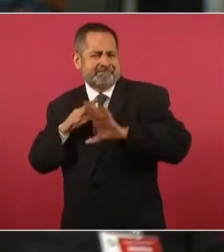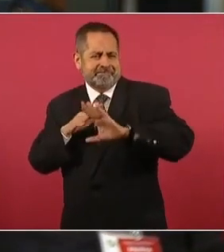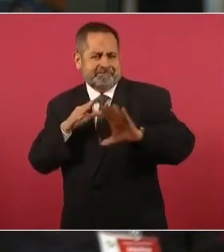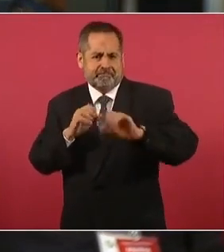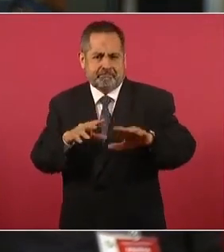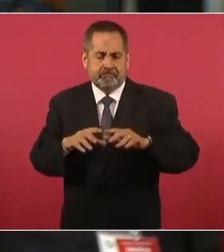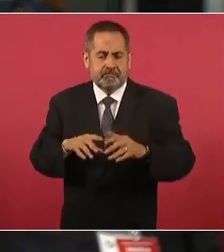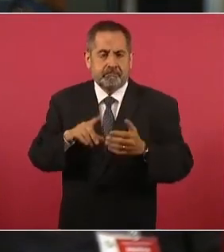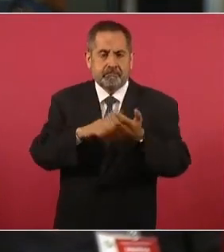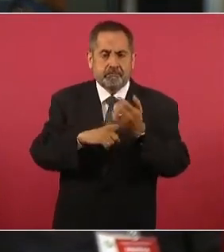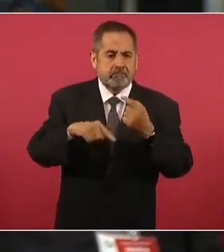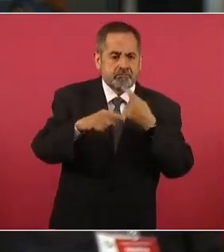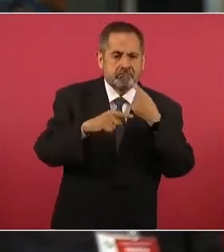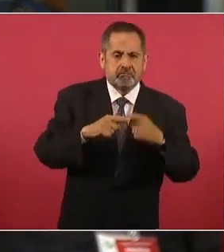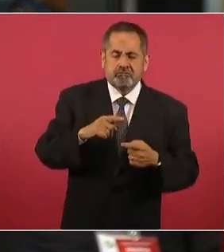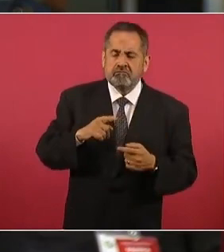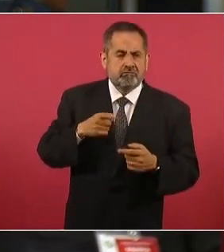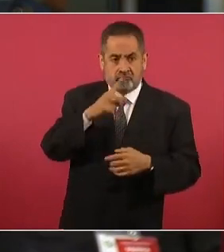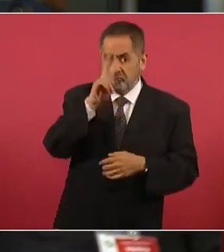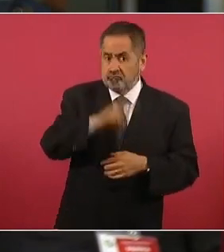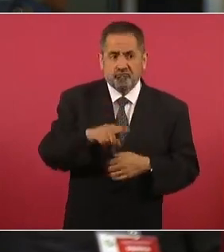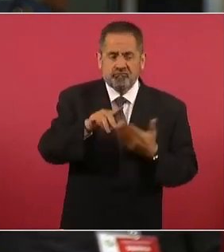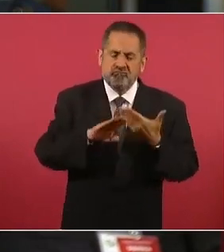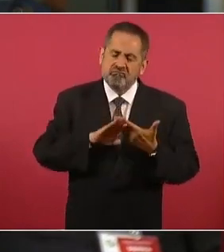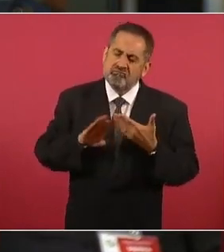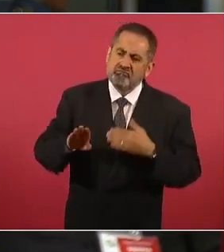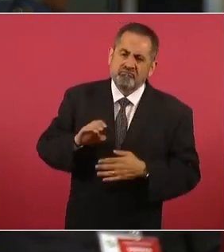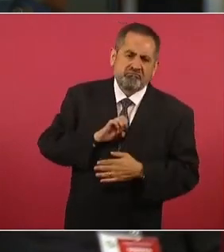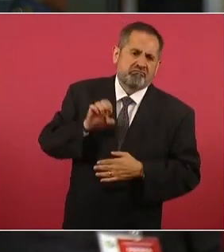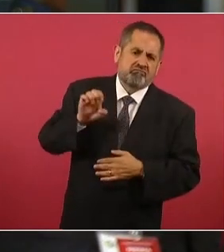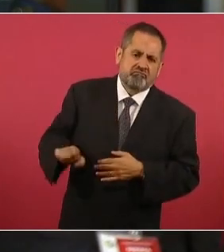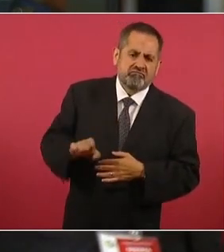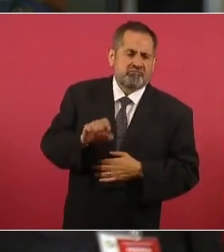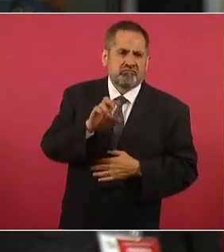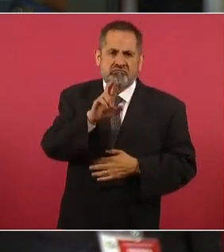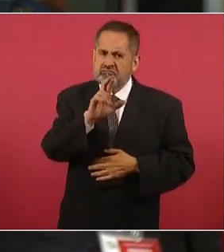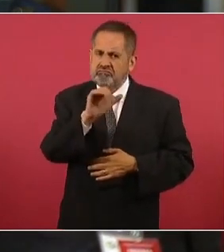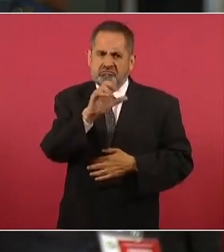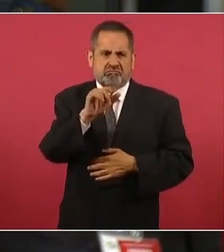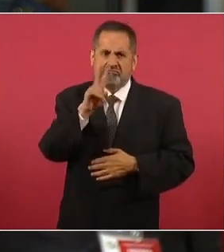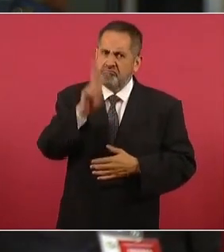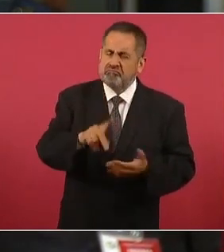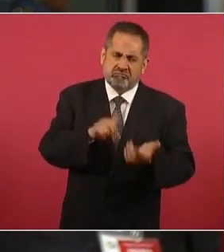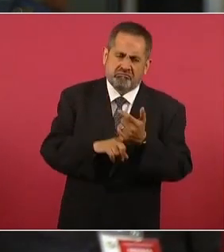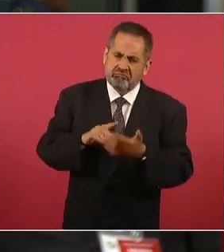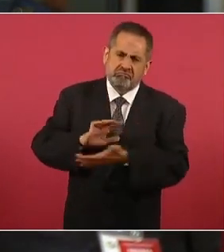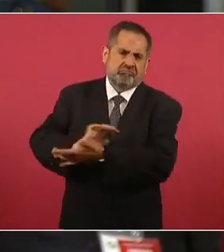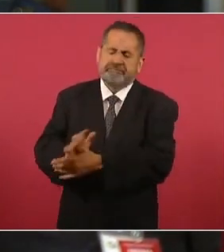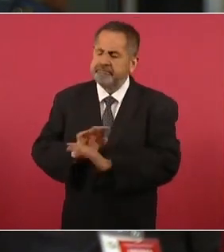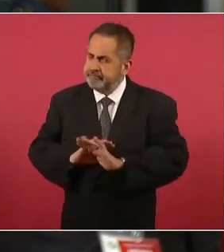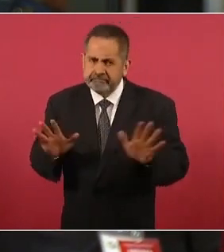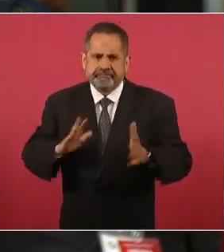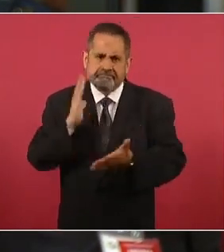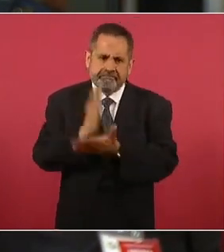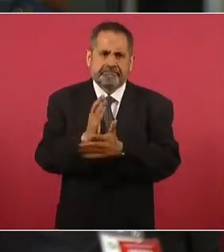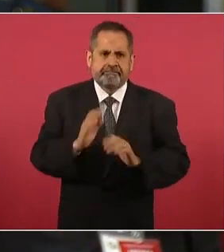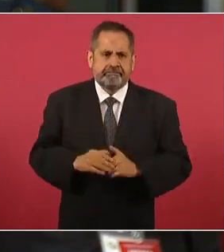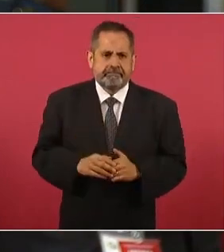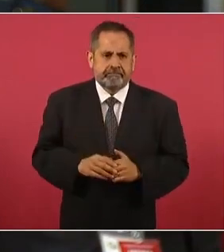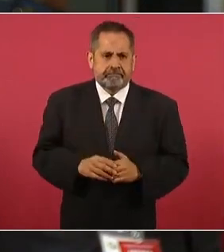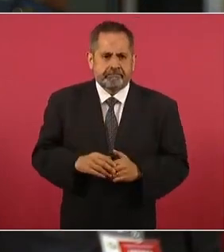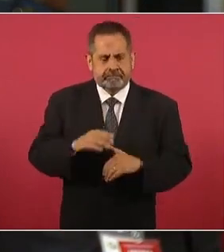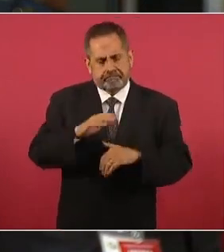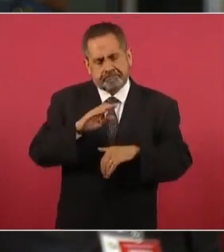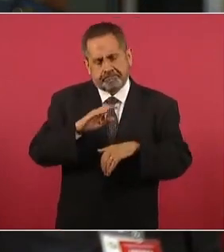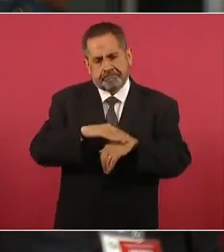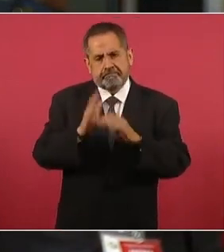narrativa groseramente racista y discriminadora? Ya estuvo suave, presidente. Yo le pido que nos sea claros en